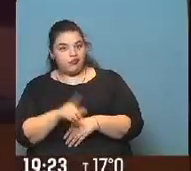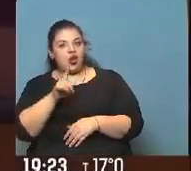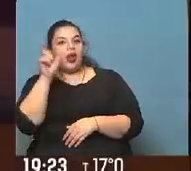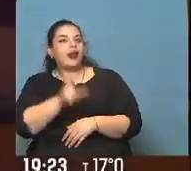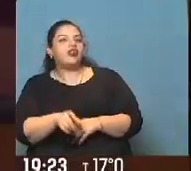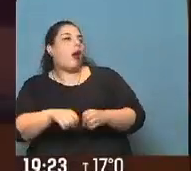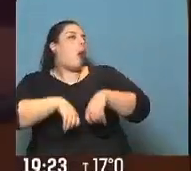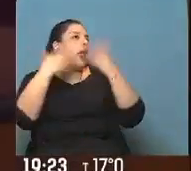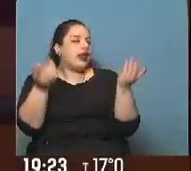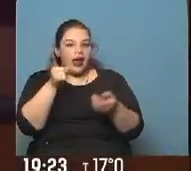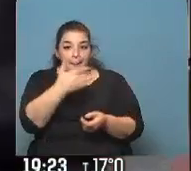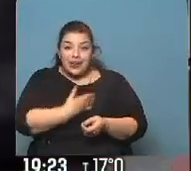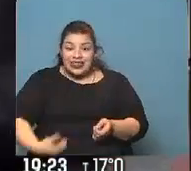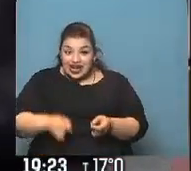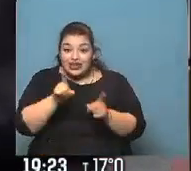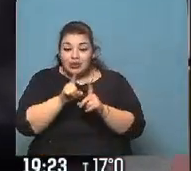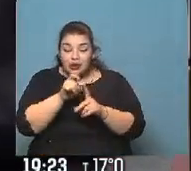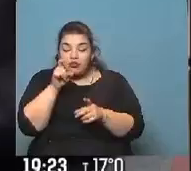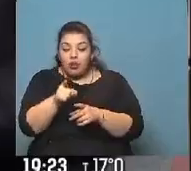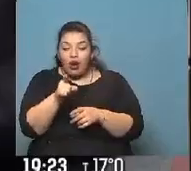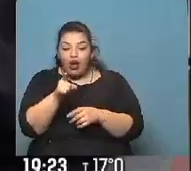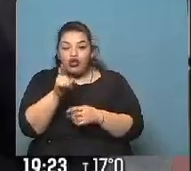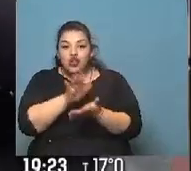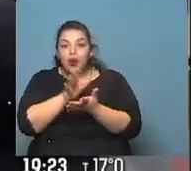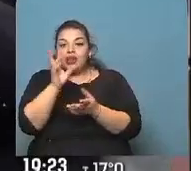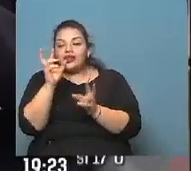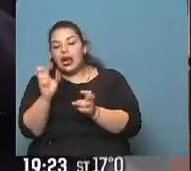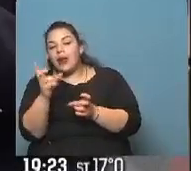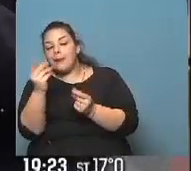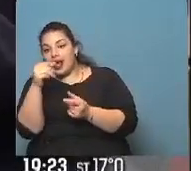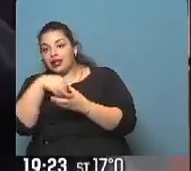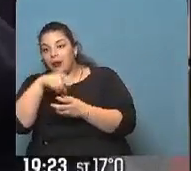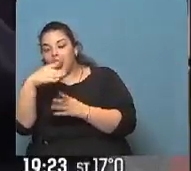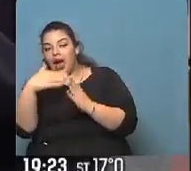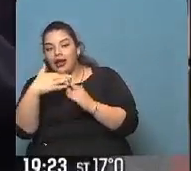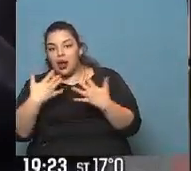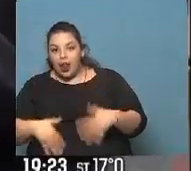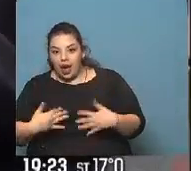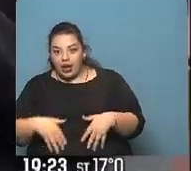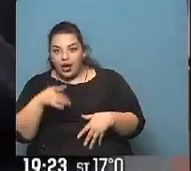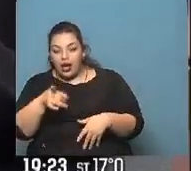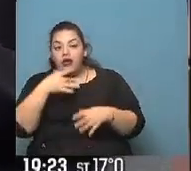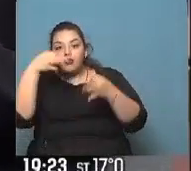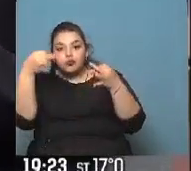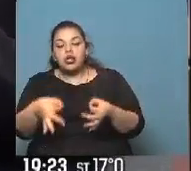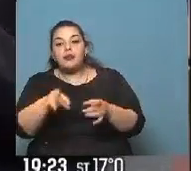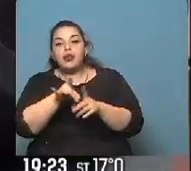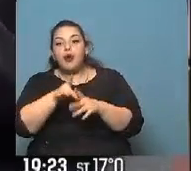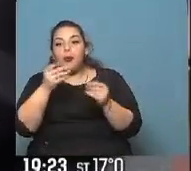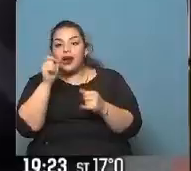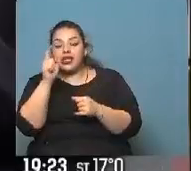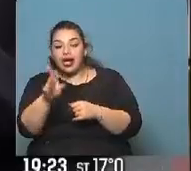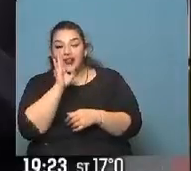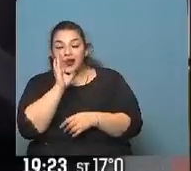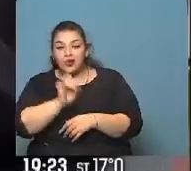así nomás y dice la salida es la convertibilidad o la dolarización más allá de confirmar que el tesoro norteamericano está